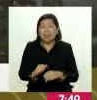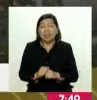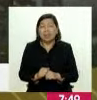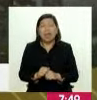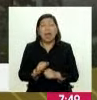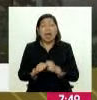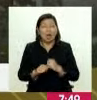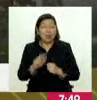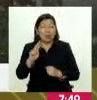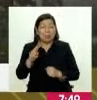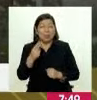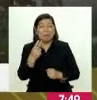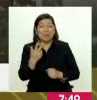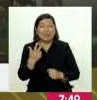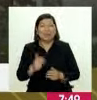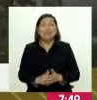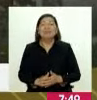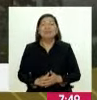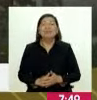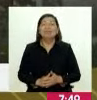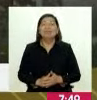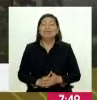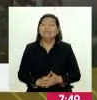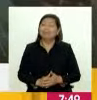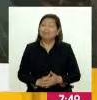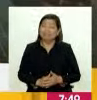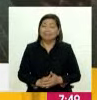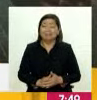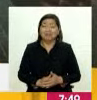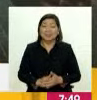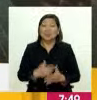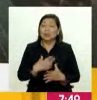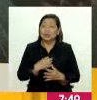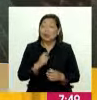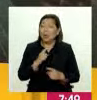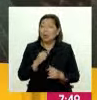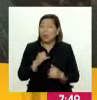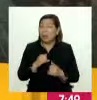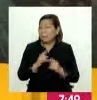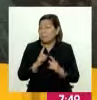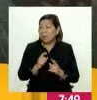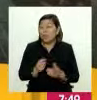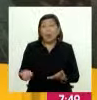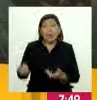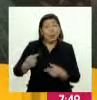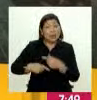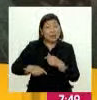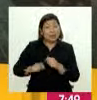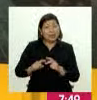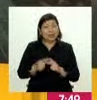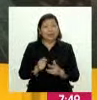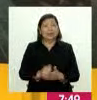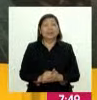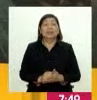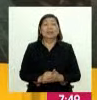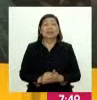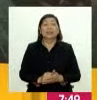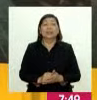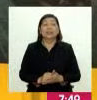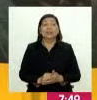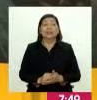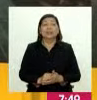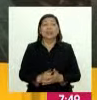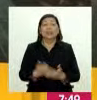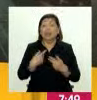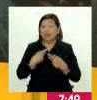2023. Correcto. Ministro, el tiempo nos gana. Me gustaría hacerle una última consulta, volviendo al tema inicial, al tema que nos ha convocado, ¿no?